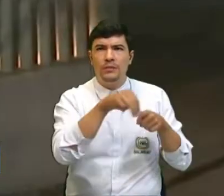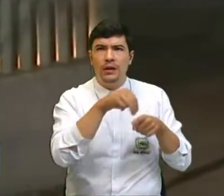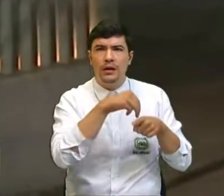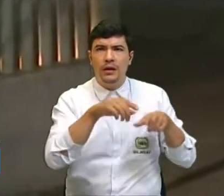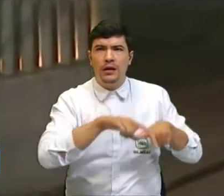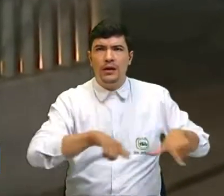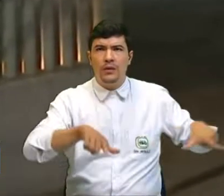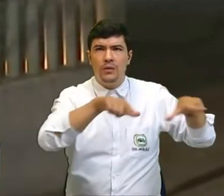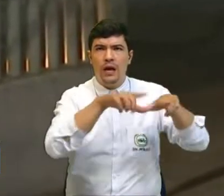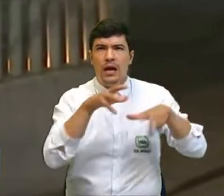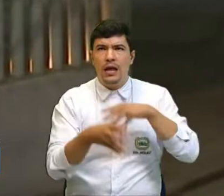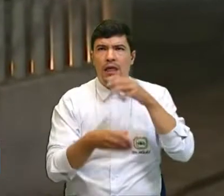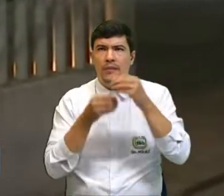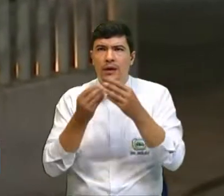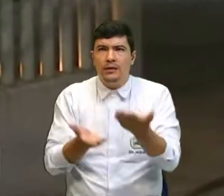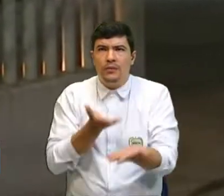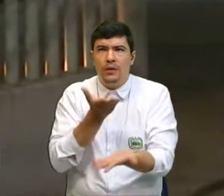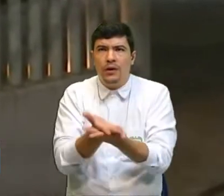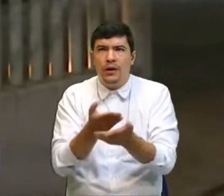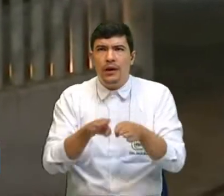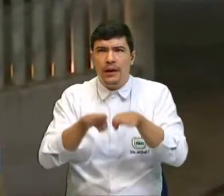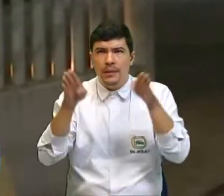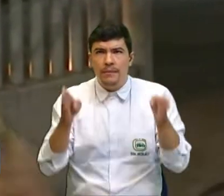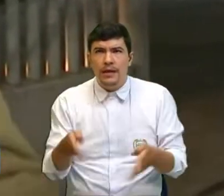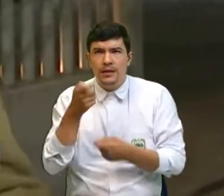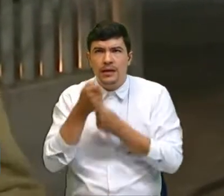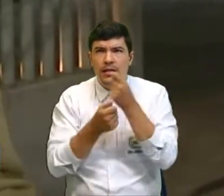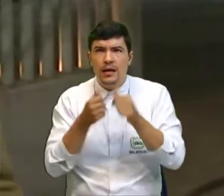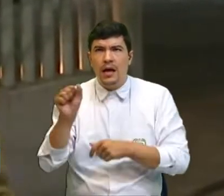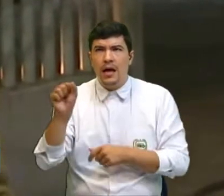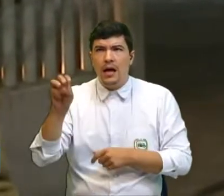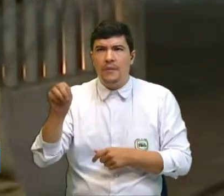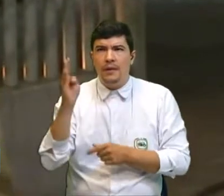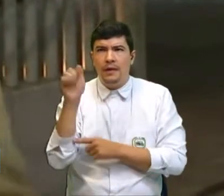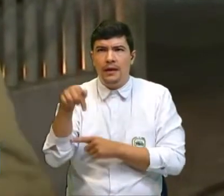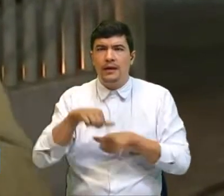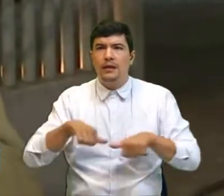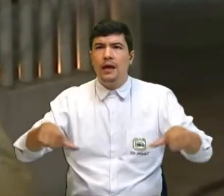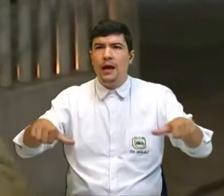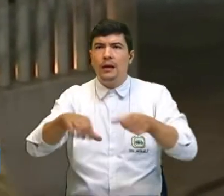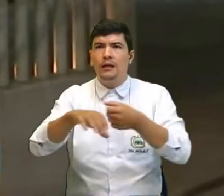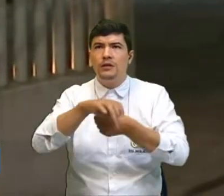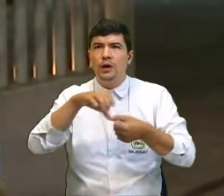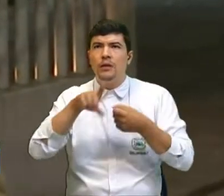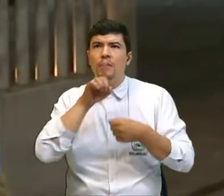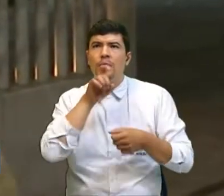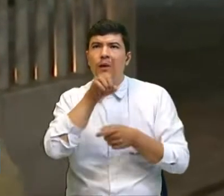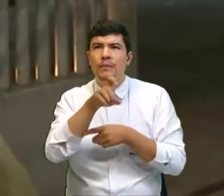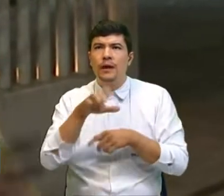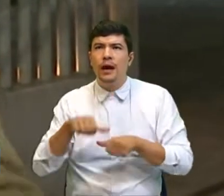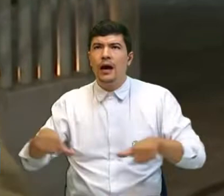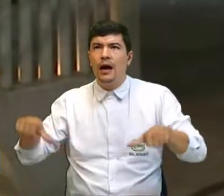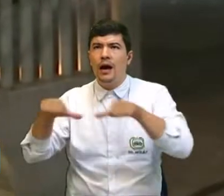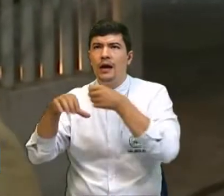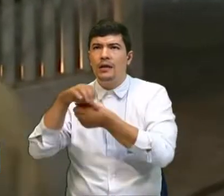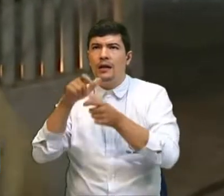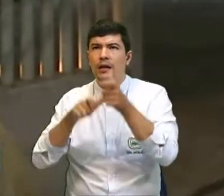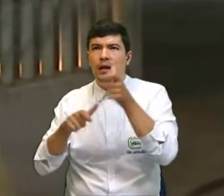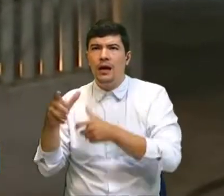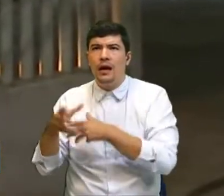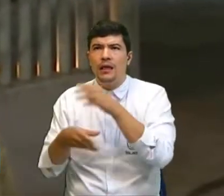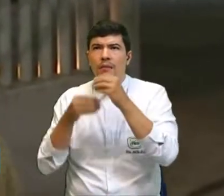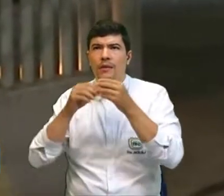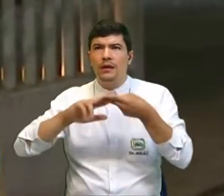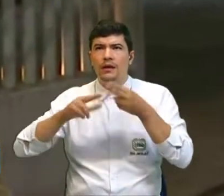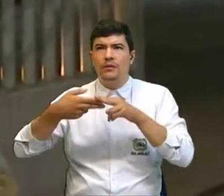estaciones se planteó una mesa de negociación con el amv con el área metropolitana bucaramanga con los sectores populares los sectores de la ciudadanía sobre